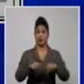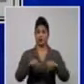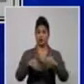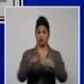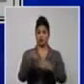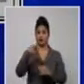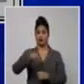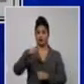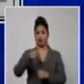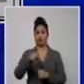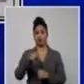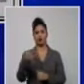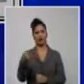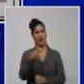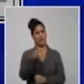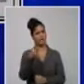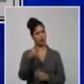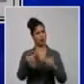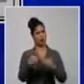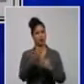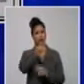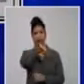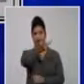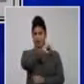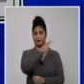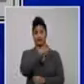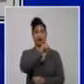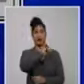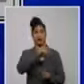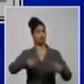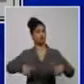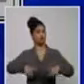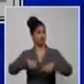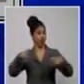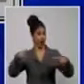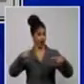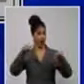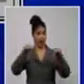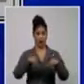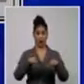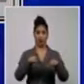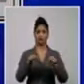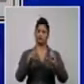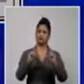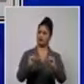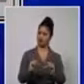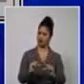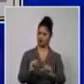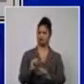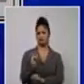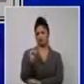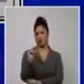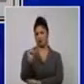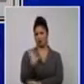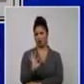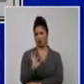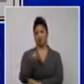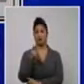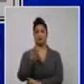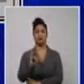Pero reitero, todavía muy elevada. Los 16 personas que se diagnostican